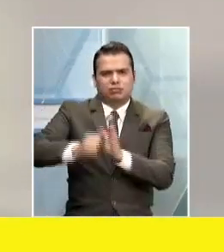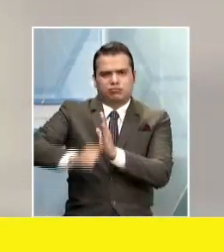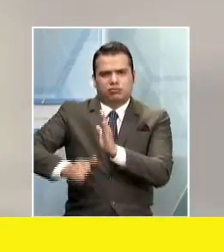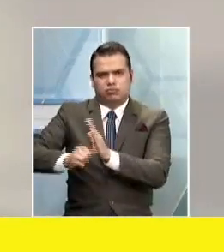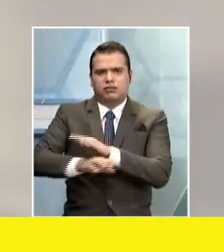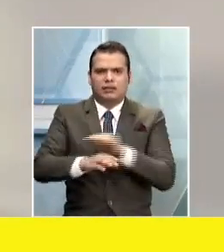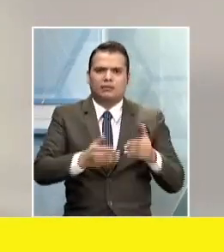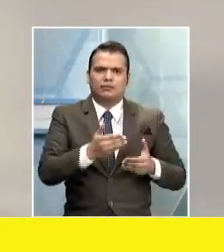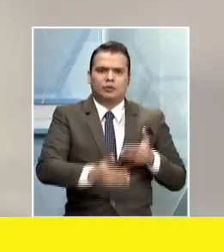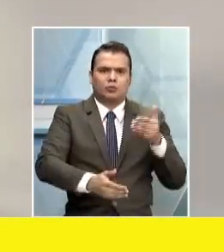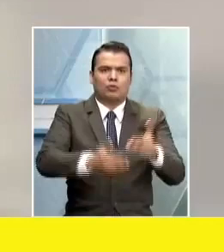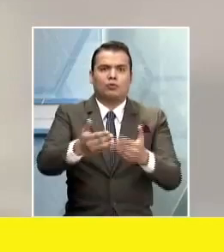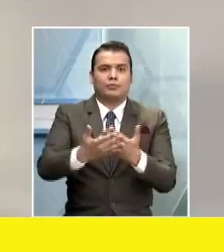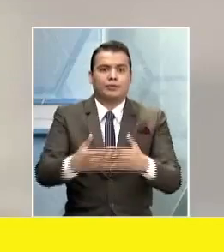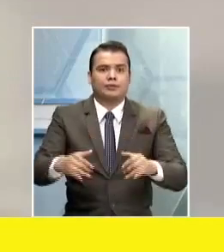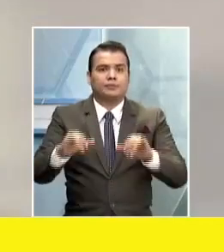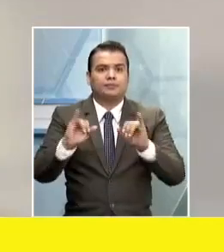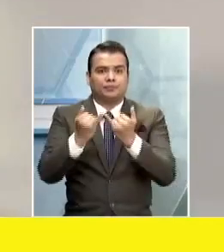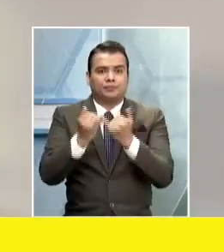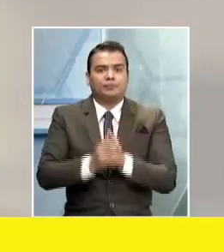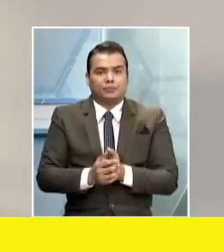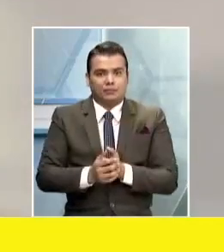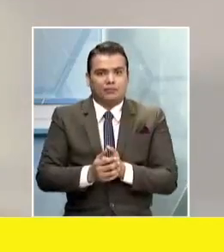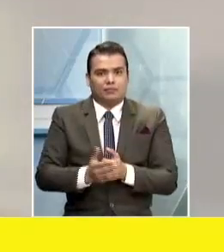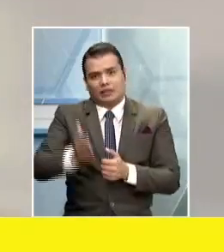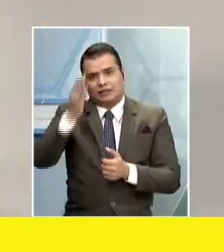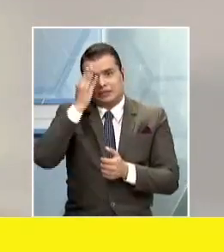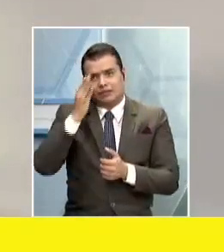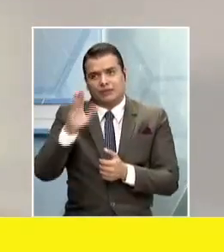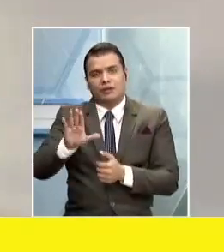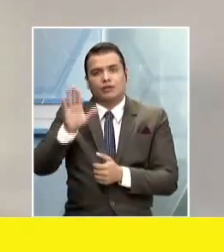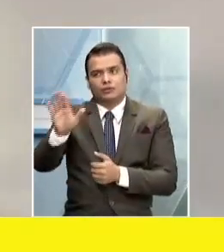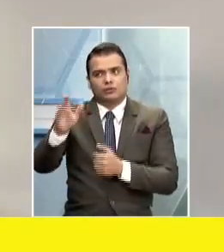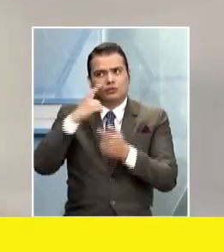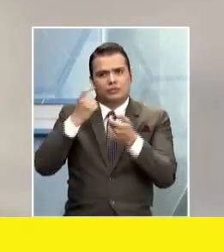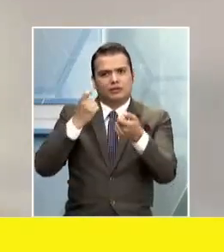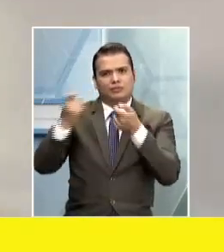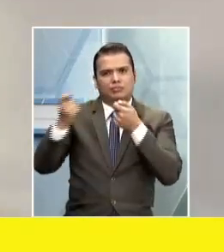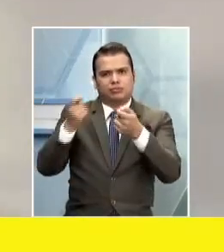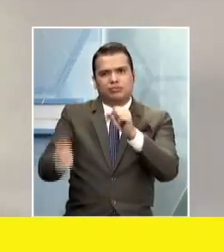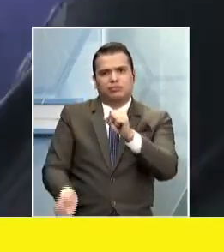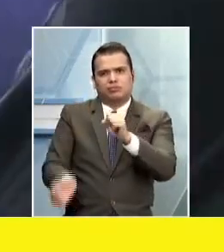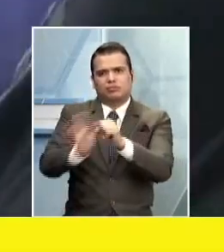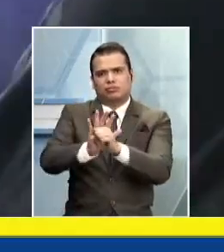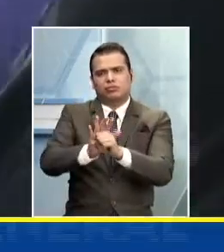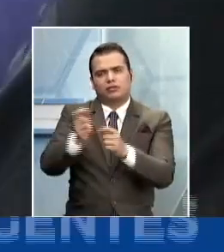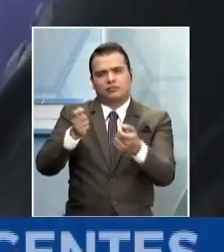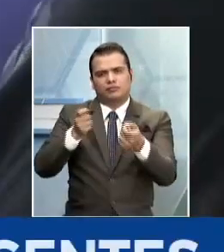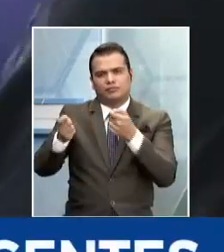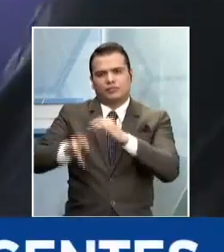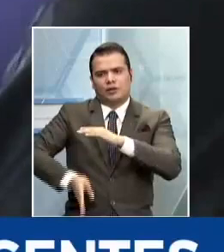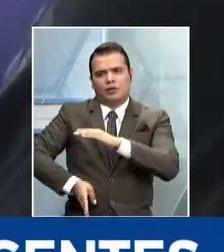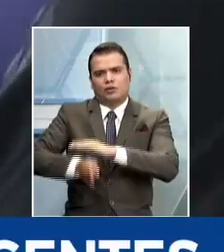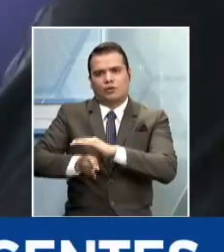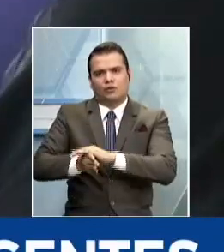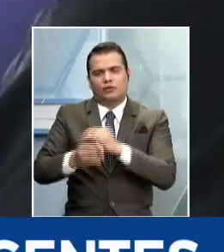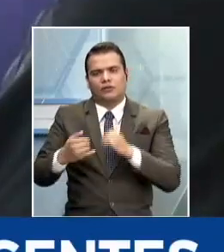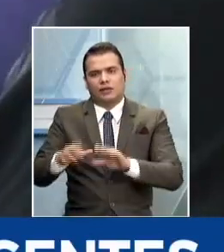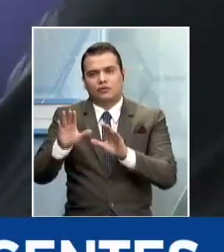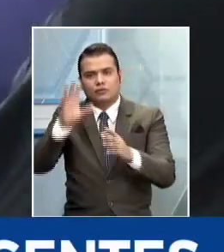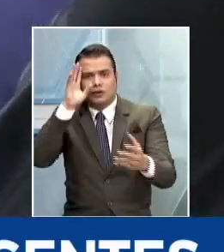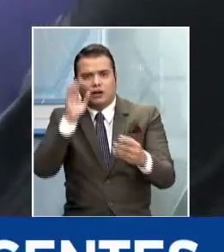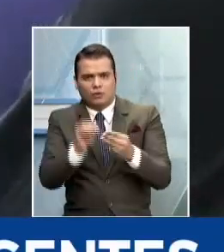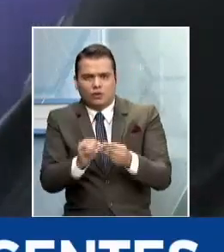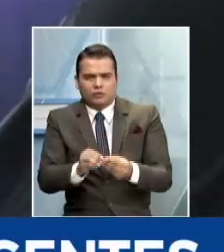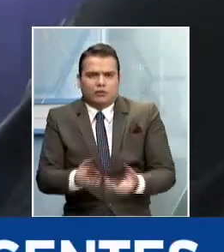de forma escalonada y en coincidencia con la alarma epidemiológica que tiene la red hospitalaria. Hemos logrado un acuerdo